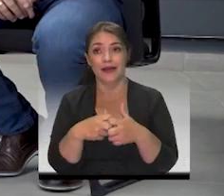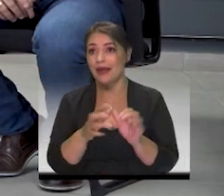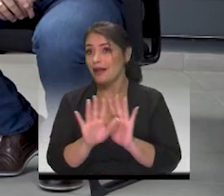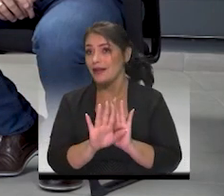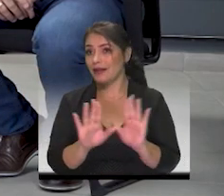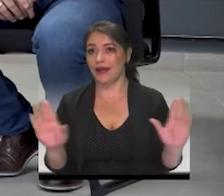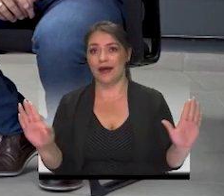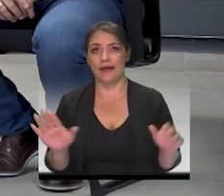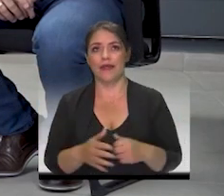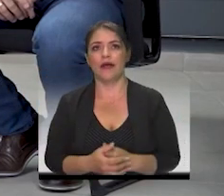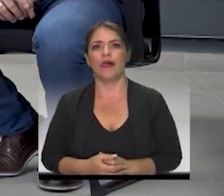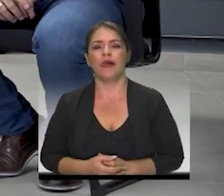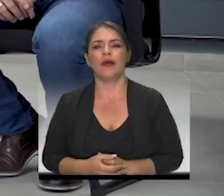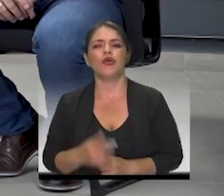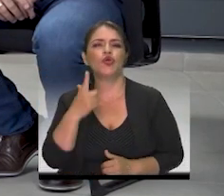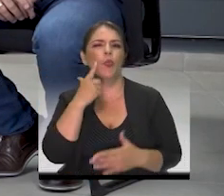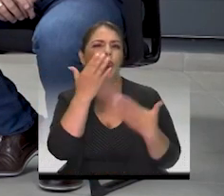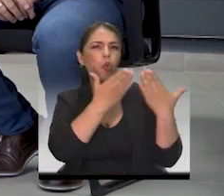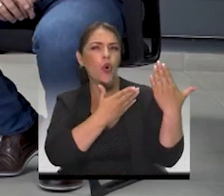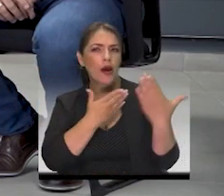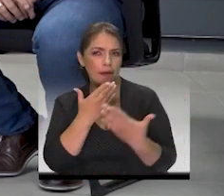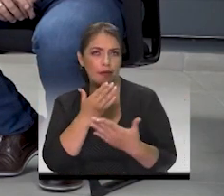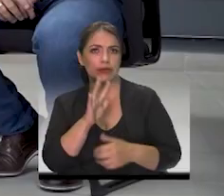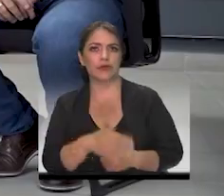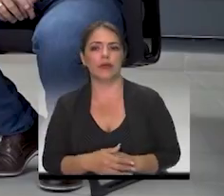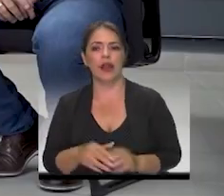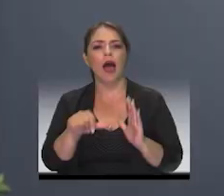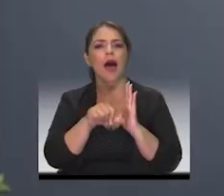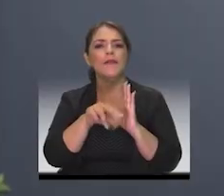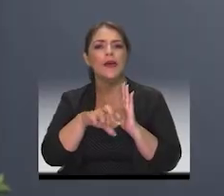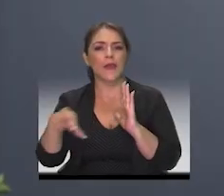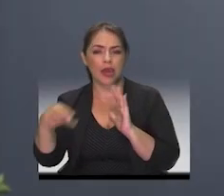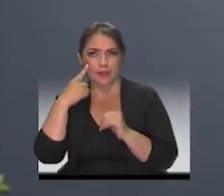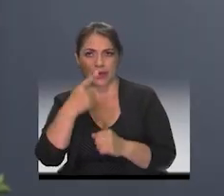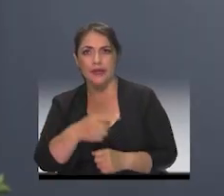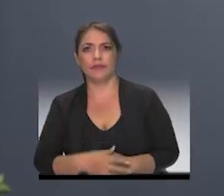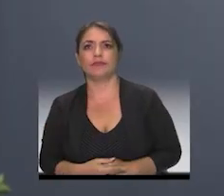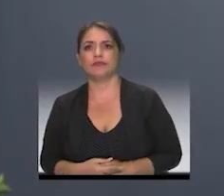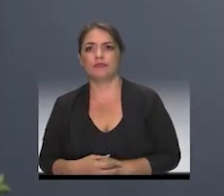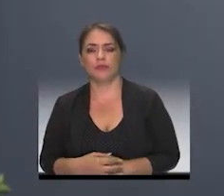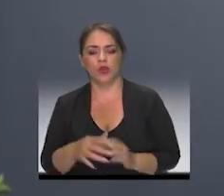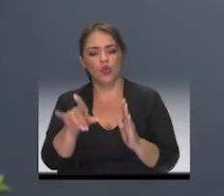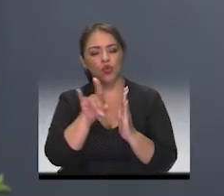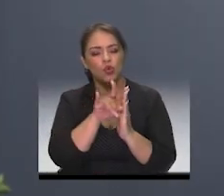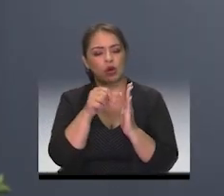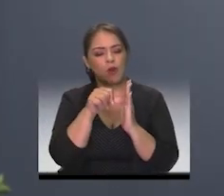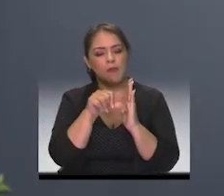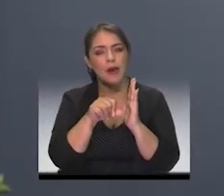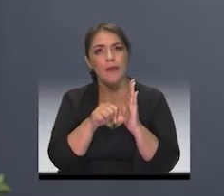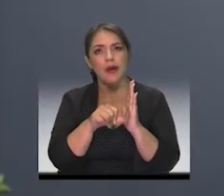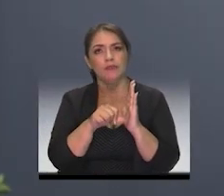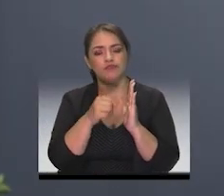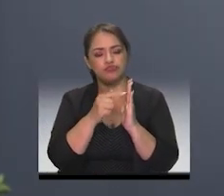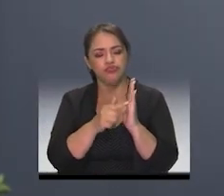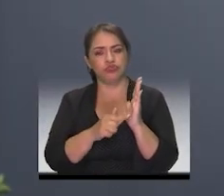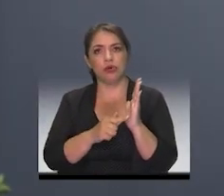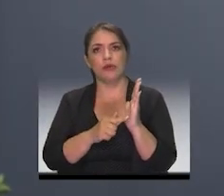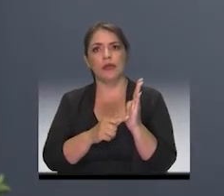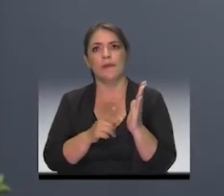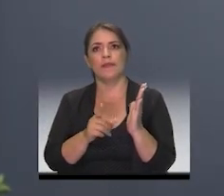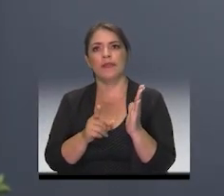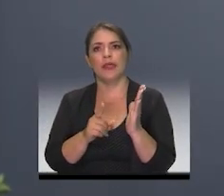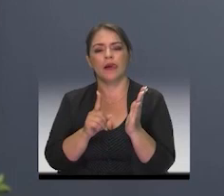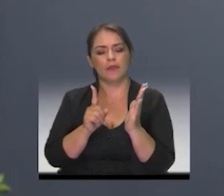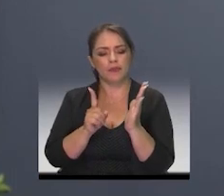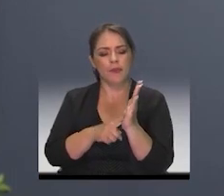eléctrica. Yo voy a hacer una prueba por medio de la app móvil. Voy a ingresar al sistema de la luminaria, al controlador, y voy a